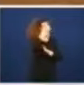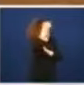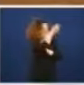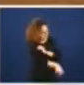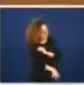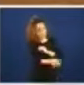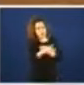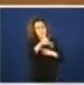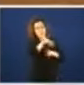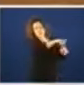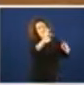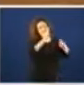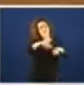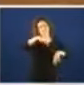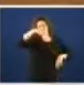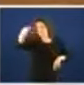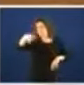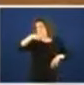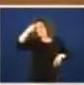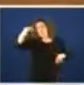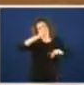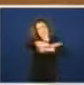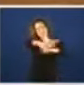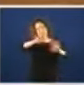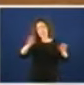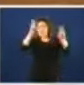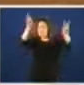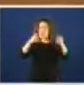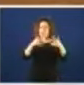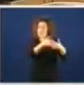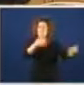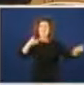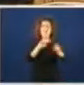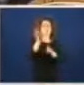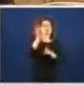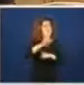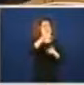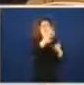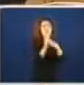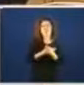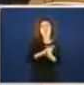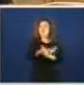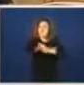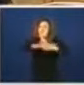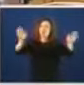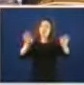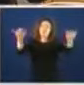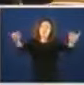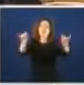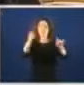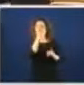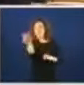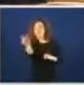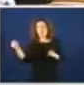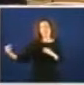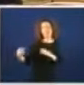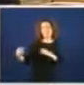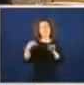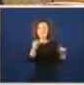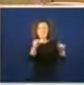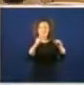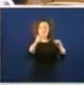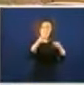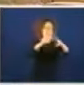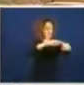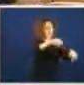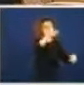Parole, parole, parole Na loitra contra a corrupción Vostede non dí Ninguna mala palabra Nin fai unha boa obra